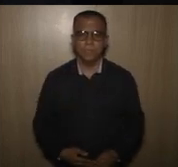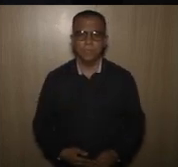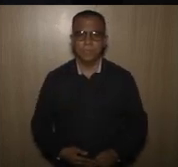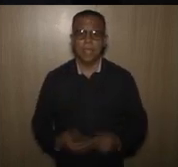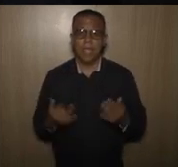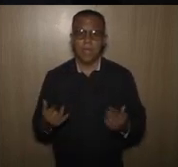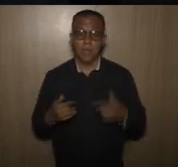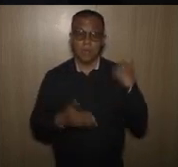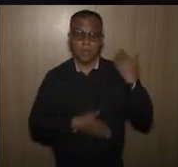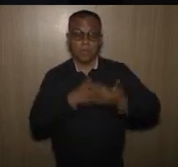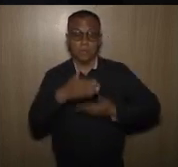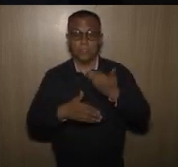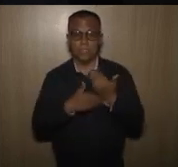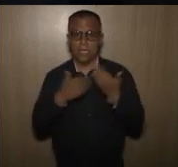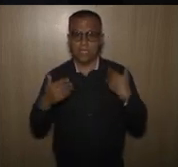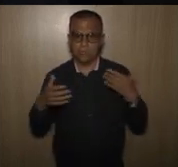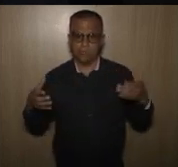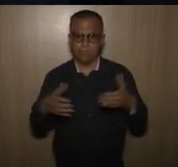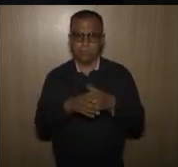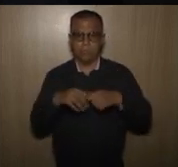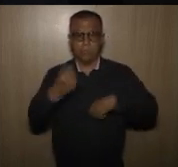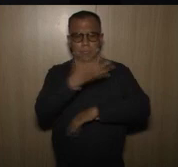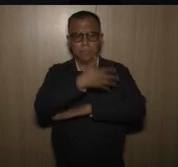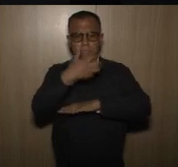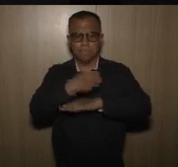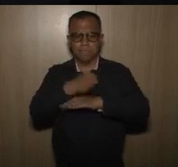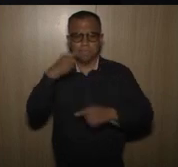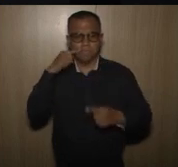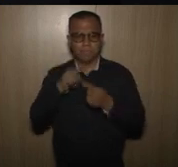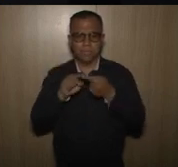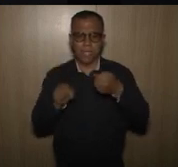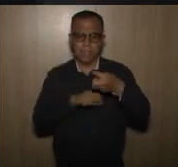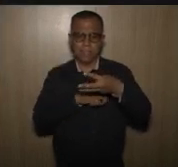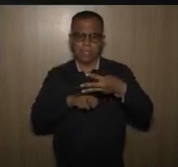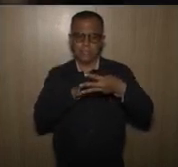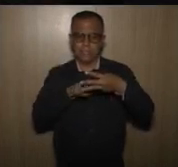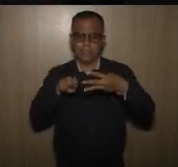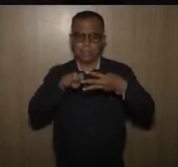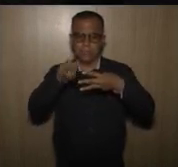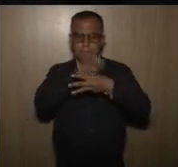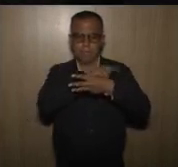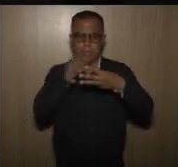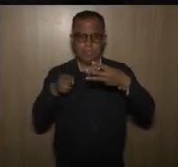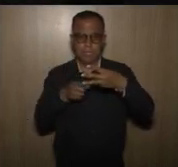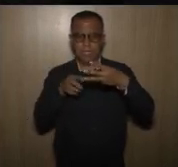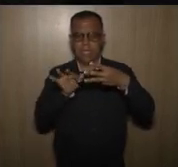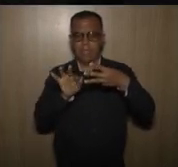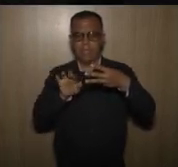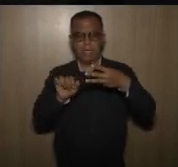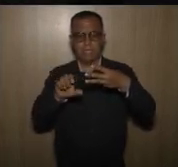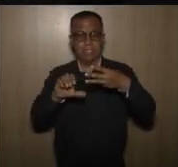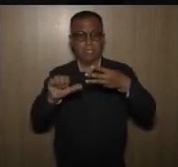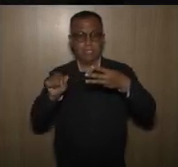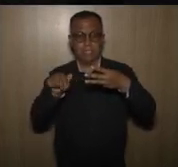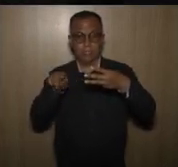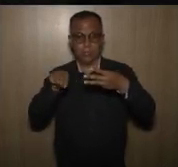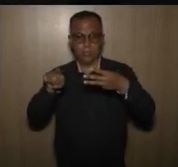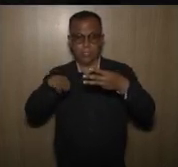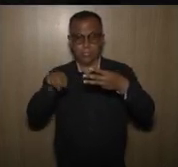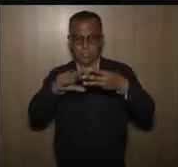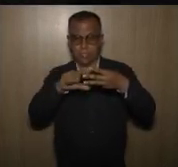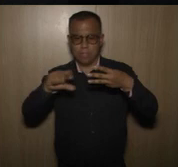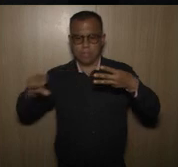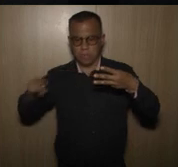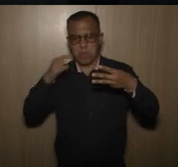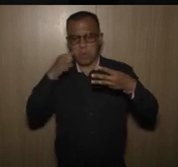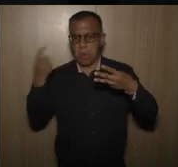gestión de la información, se puede revisar en tres niveles. El nivel de transacciones, que es el que permite generar esa traza